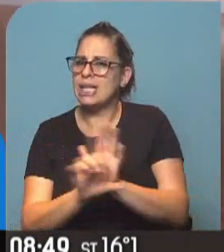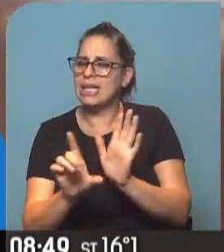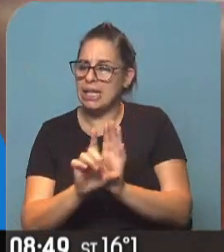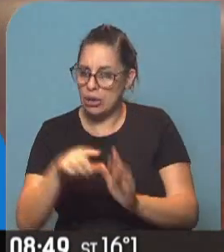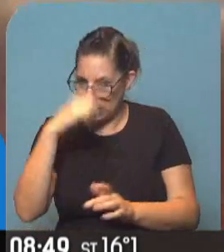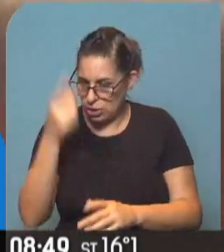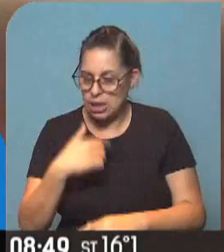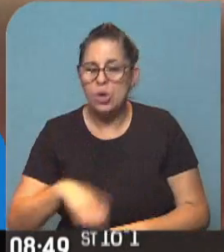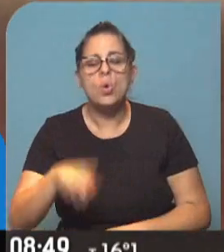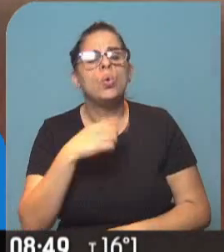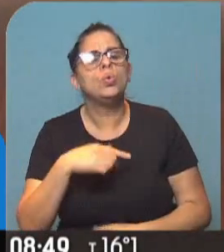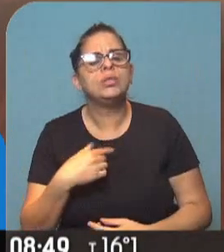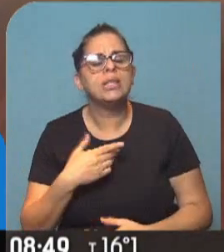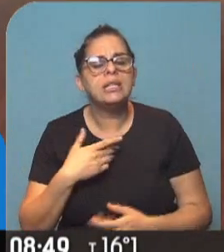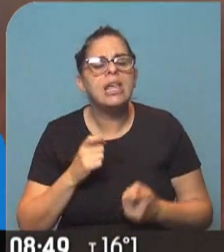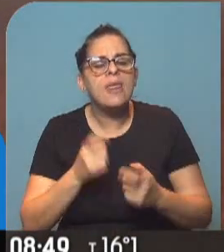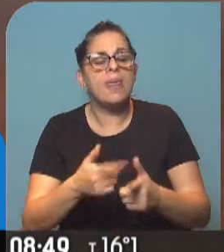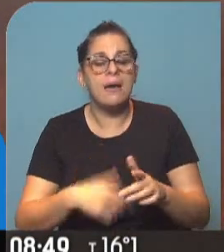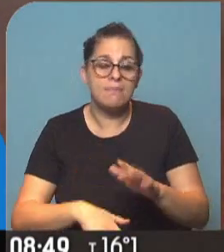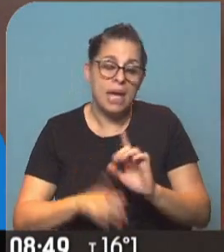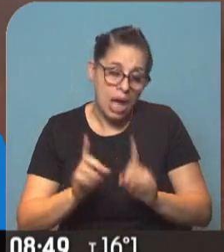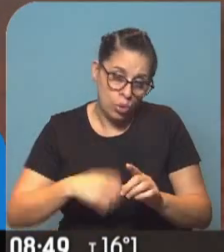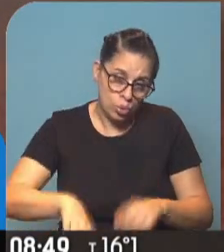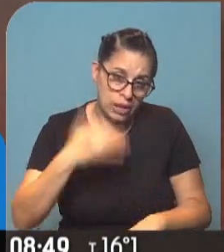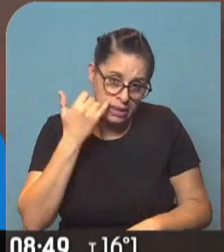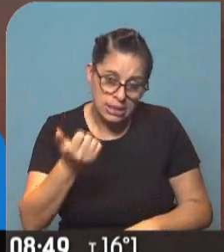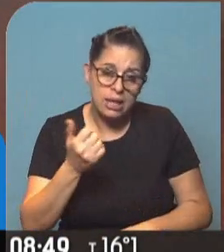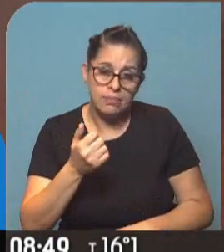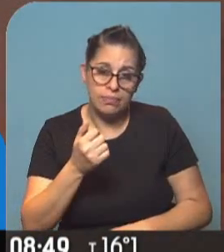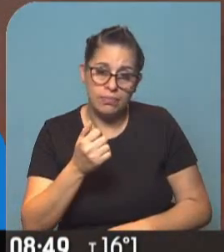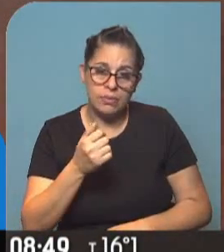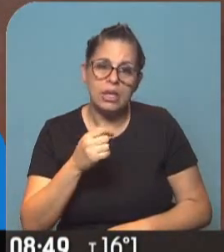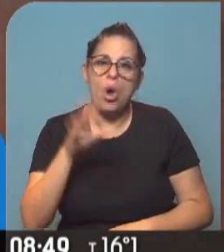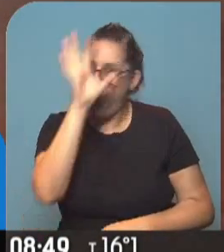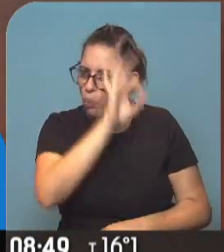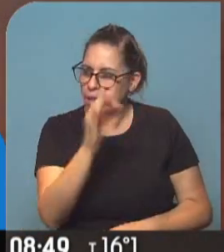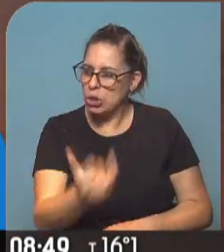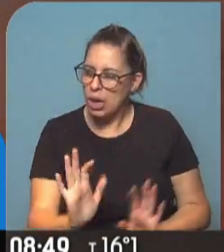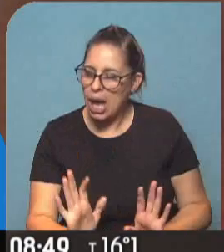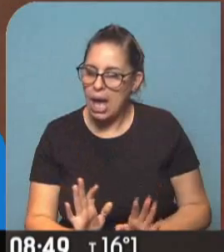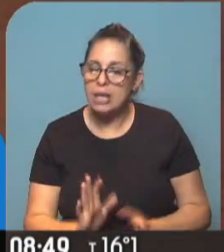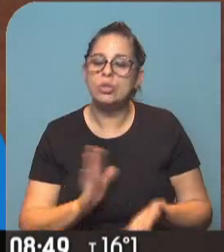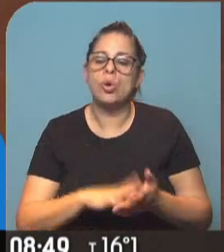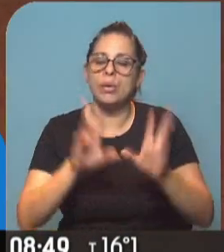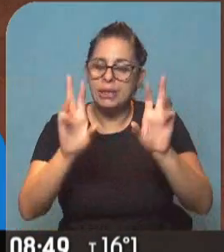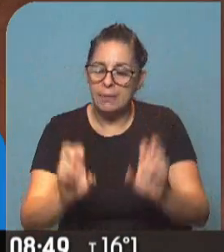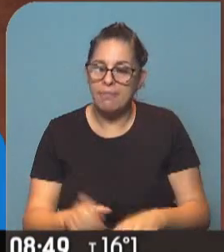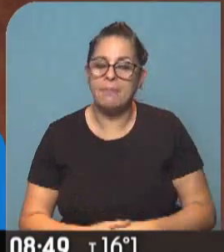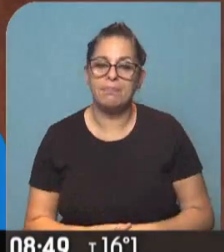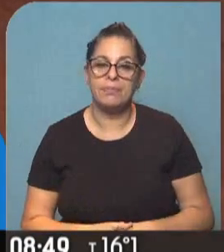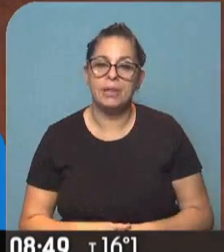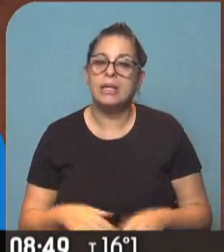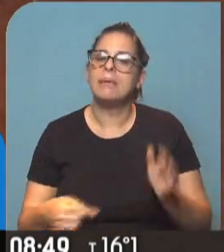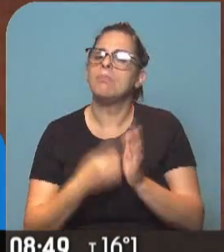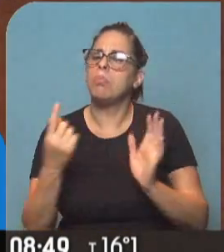cuánto va a influir a ustedes más allá de que ustedes ya tengan el caso sustancia de una postura adoptada sobre este tema para mí